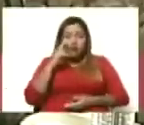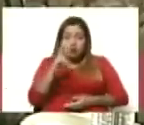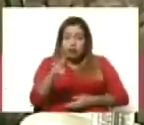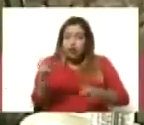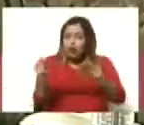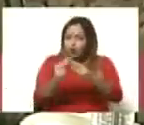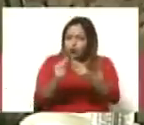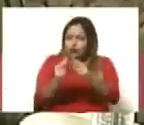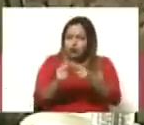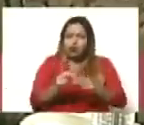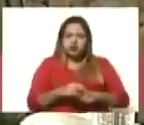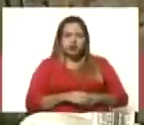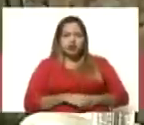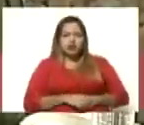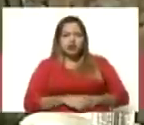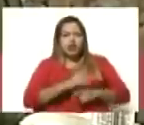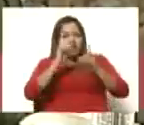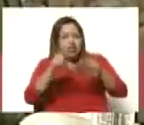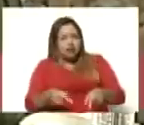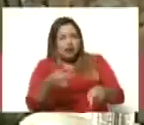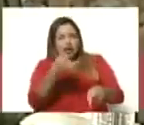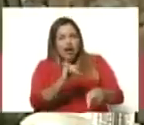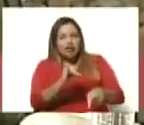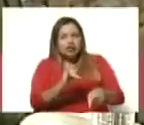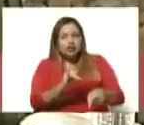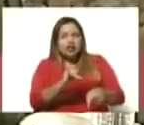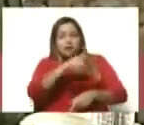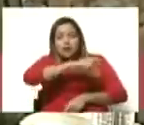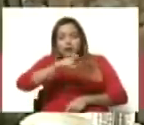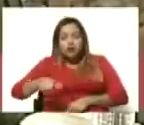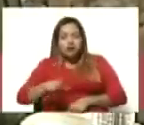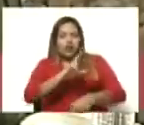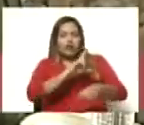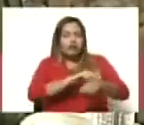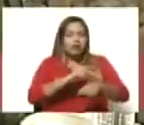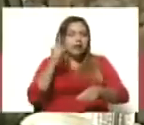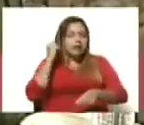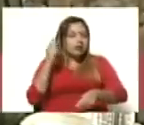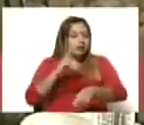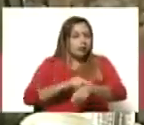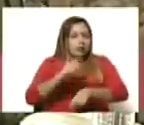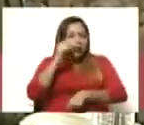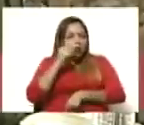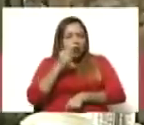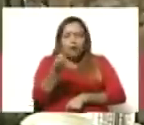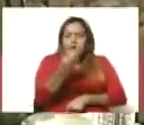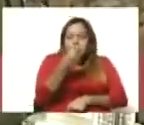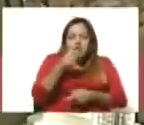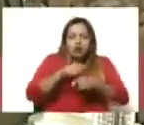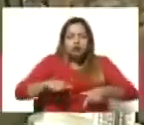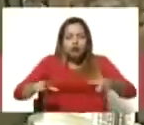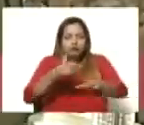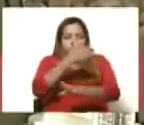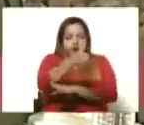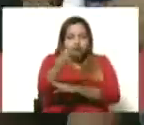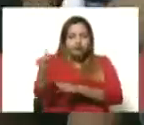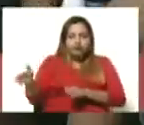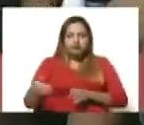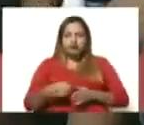conocen. Además tienen que funcionar los médicos y las médicas con sus medicinas por zona. General Zulbarán.